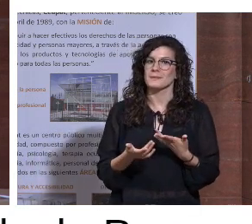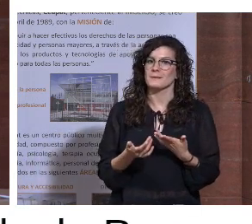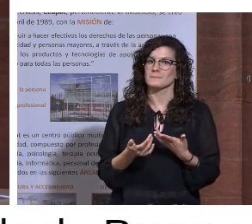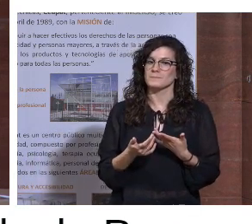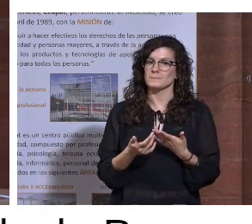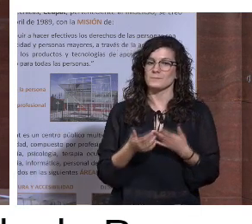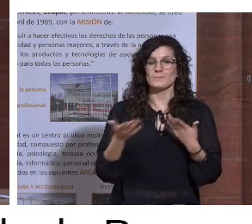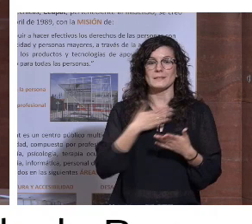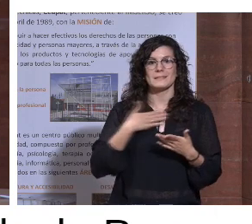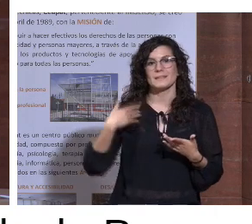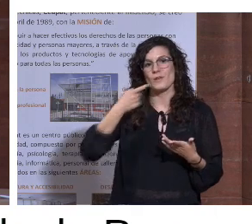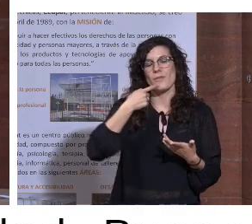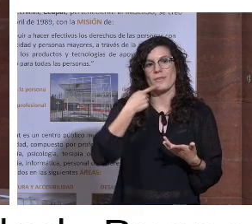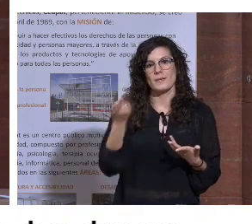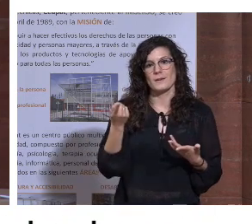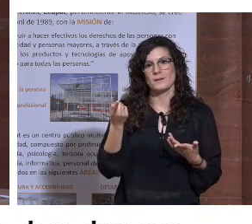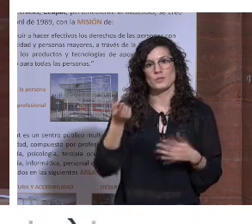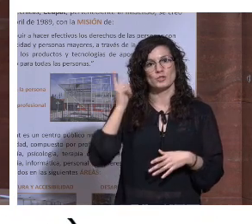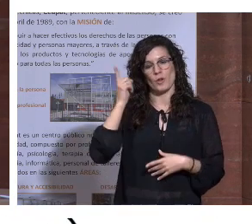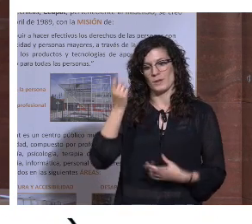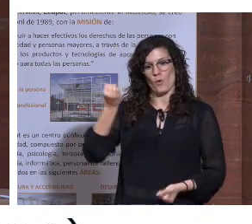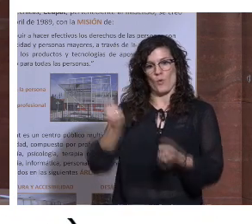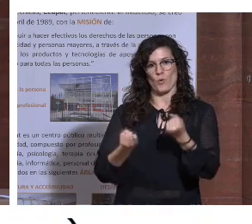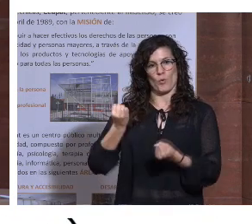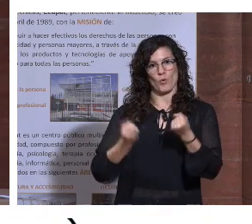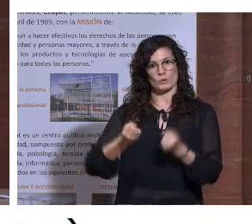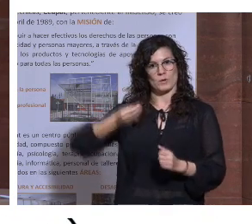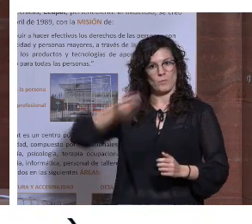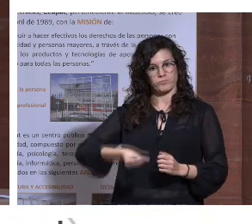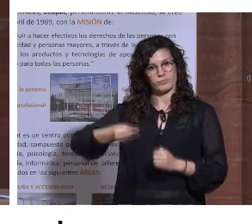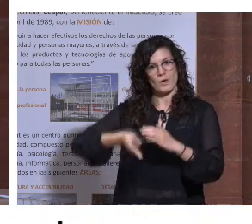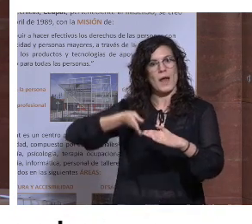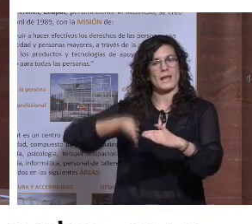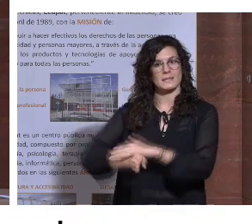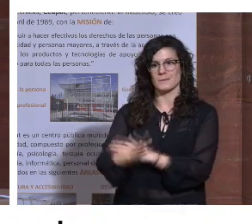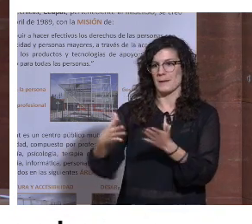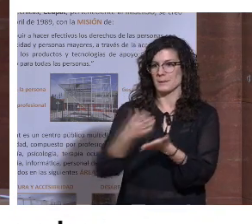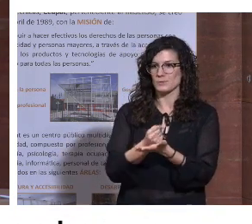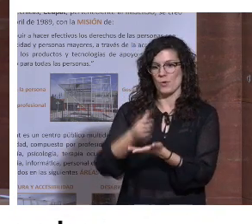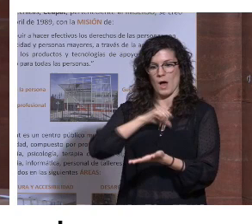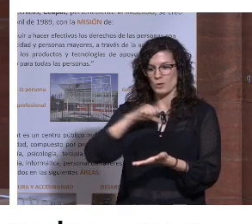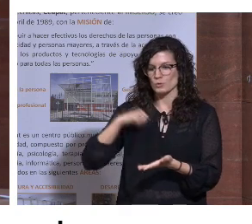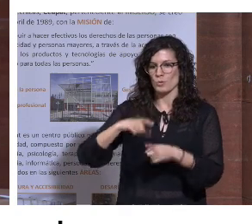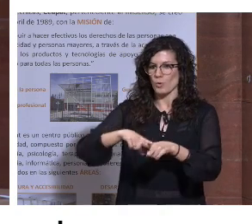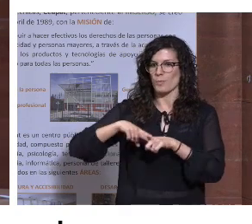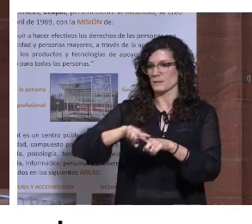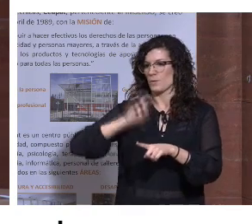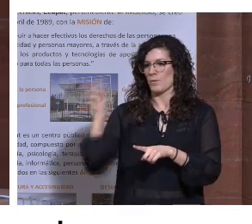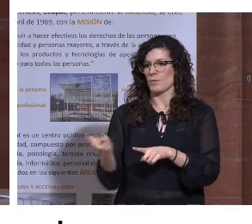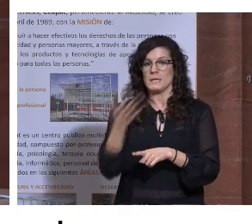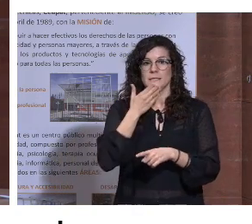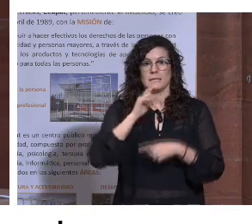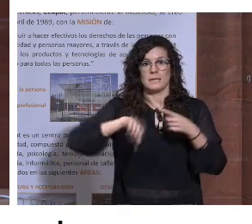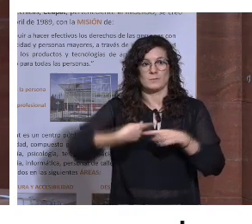Efectivamente. Quiero decir que esto, que de nada nos serviría tener un transporte accesible, autónomo, compartido, tal, si